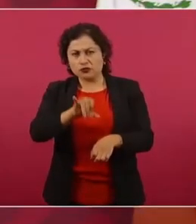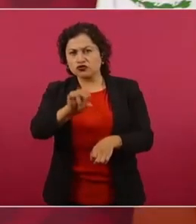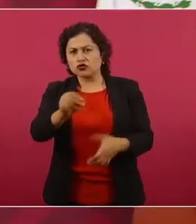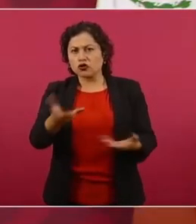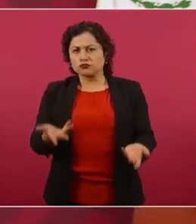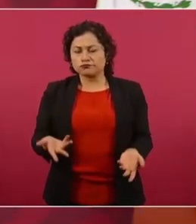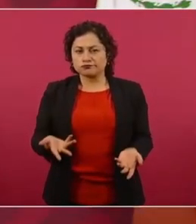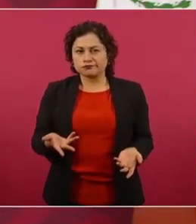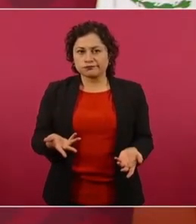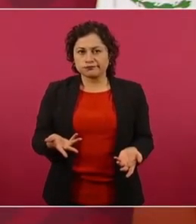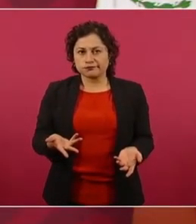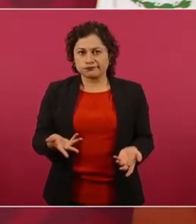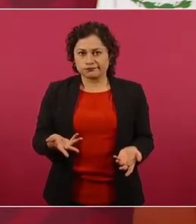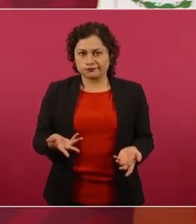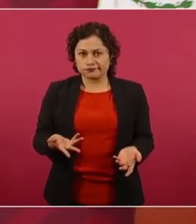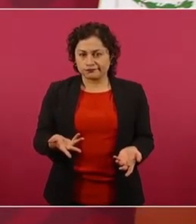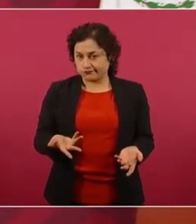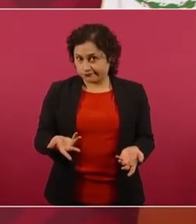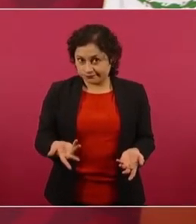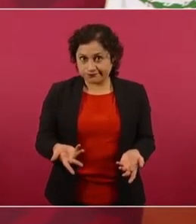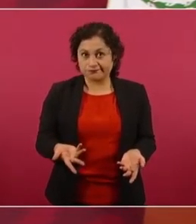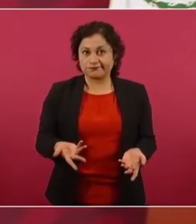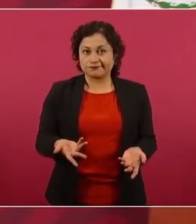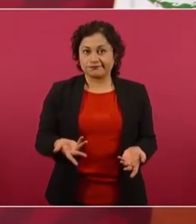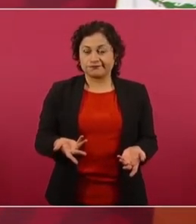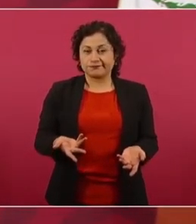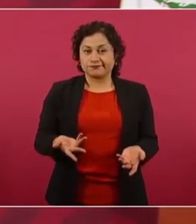No, pero es